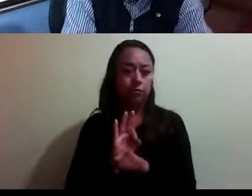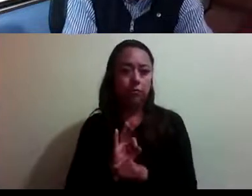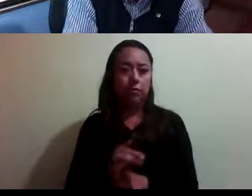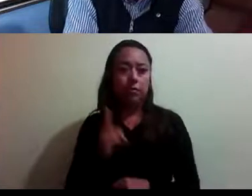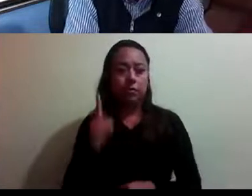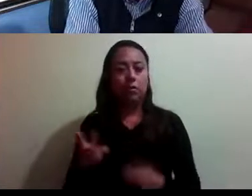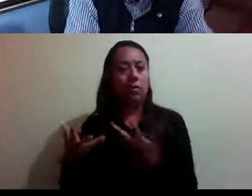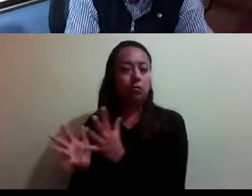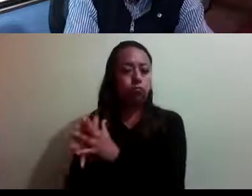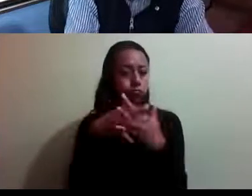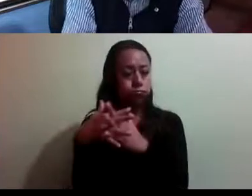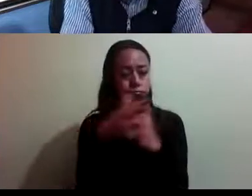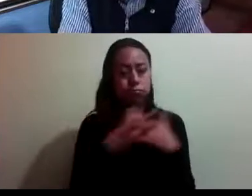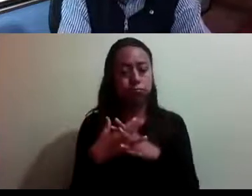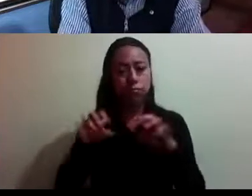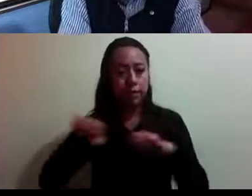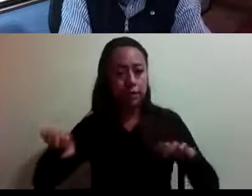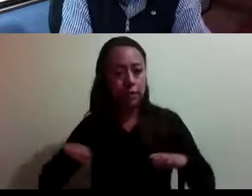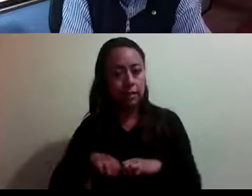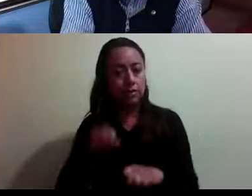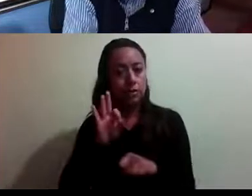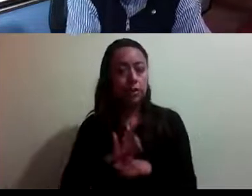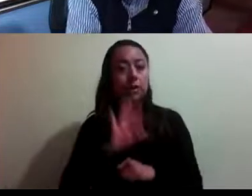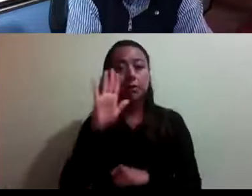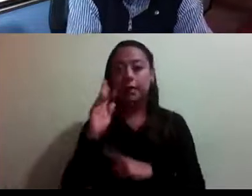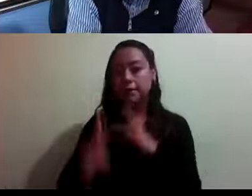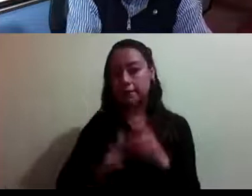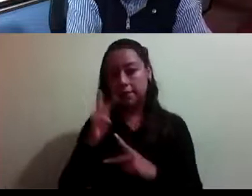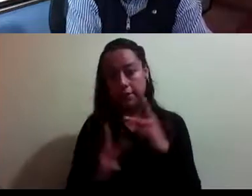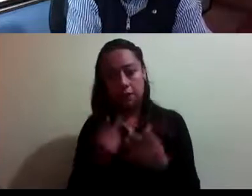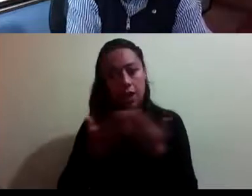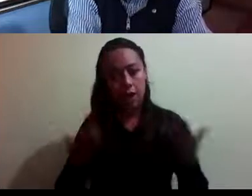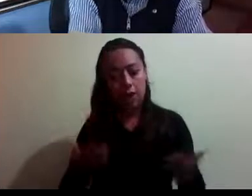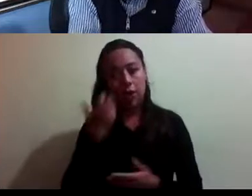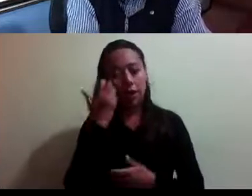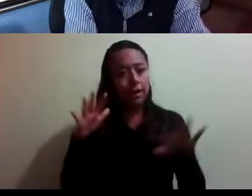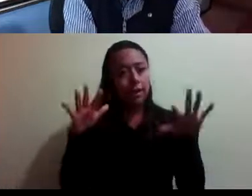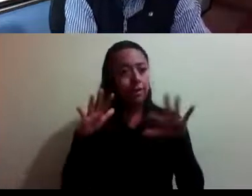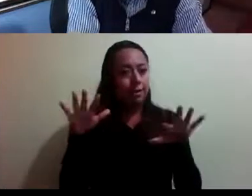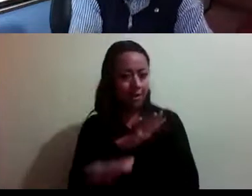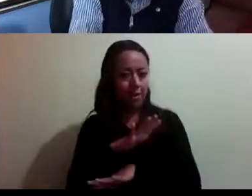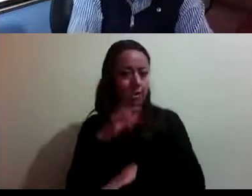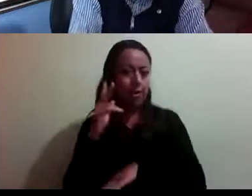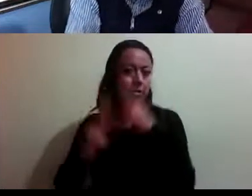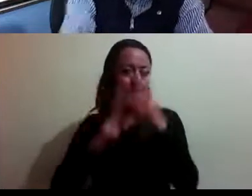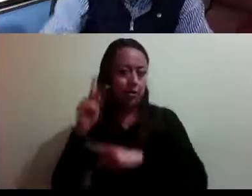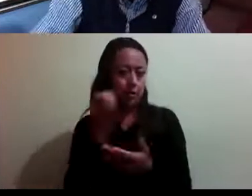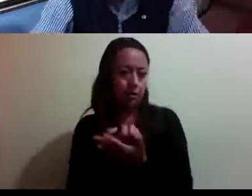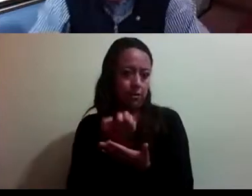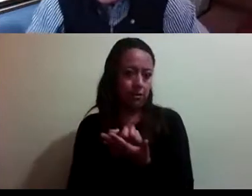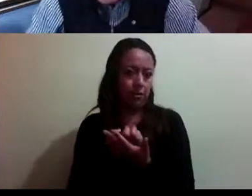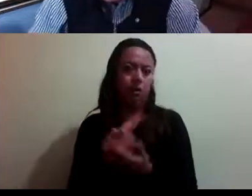de protección como prestaciones y que ahora se la quieren cambiar en prestaciones económicas en lugar de especie? Yo quisiera tener más